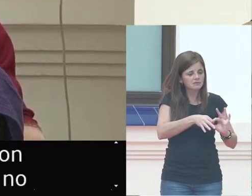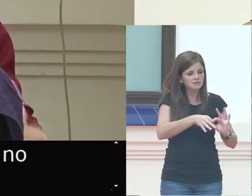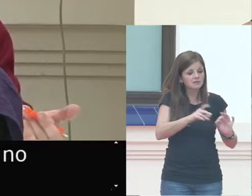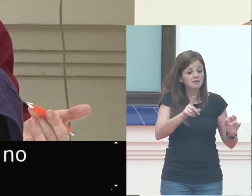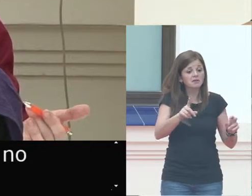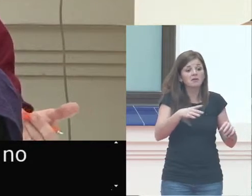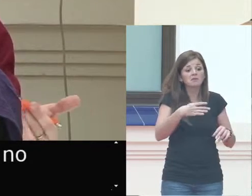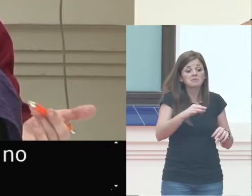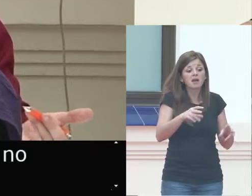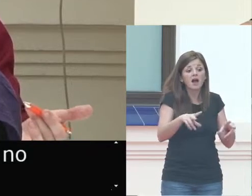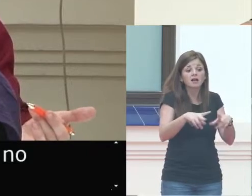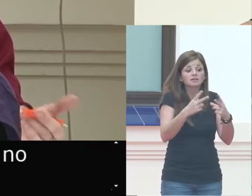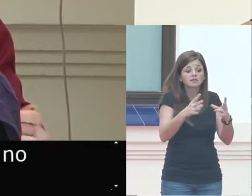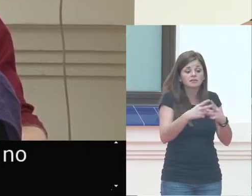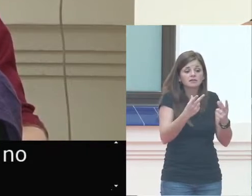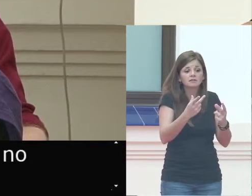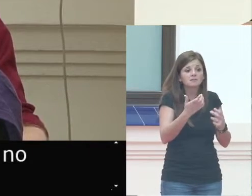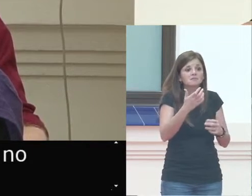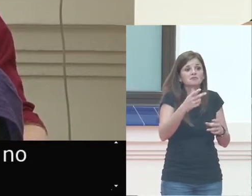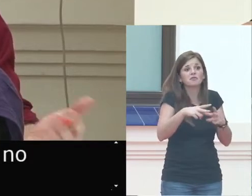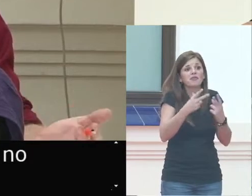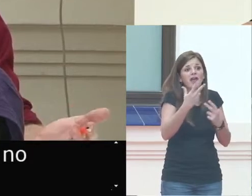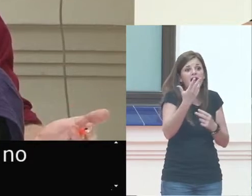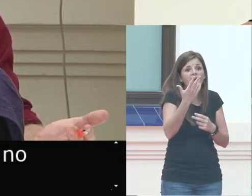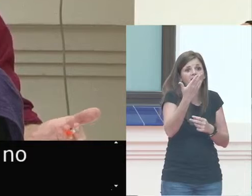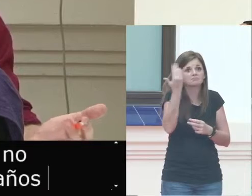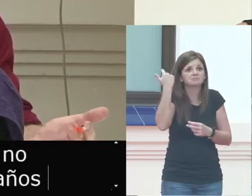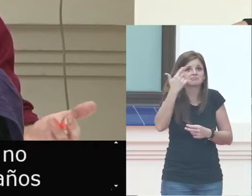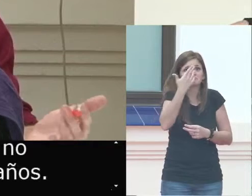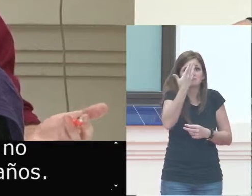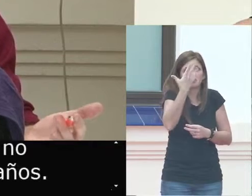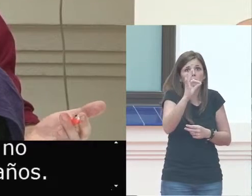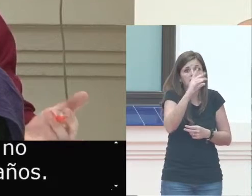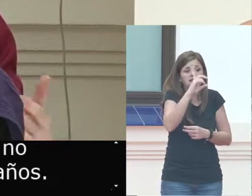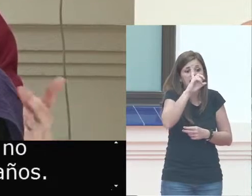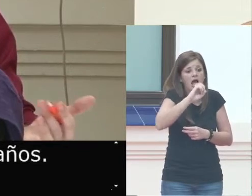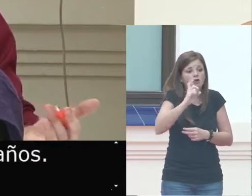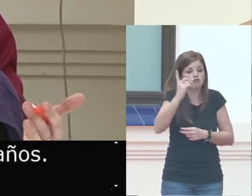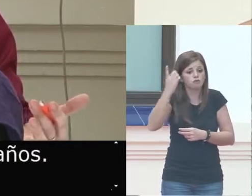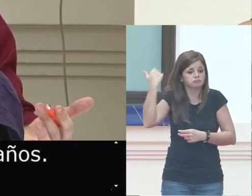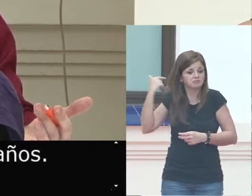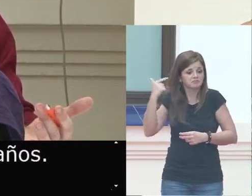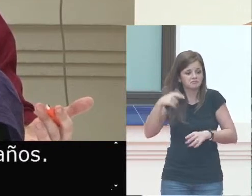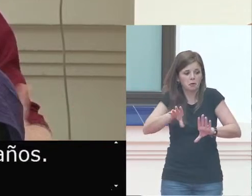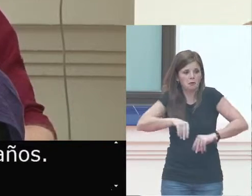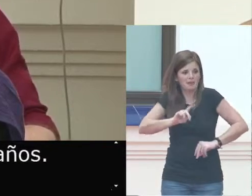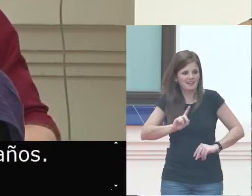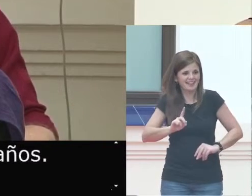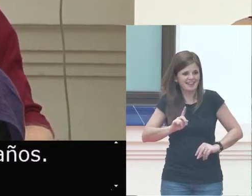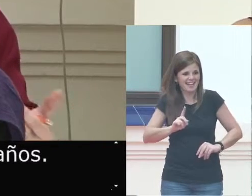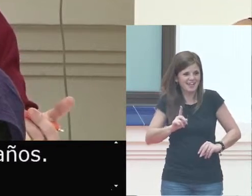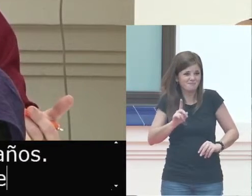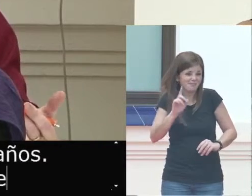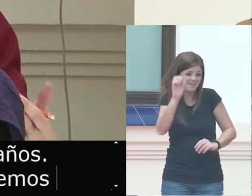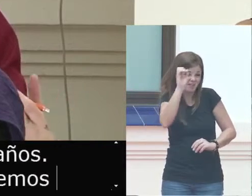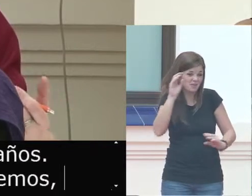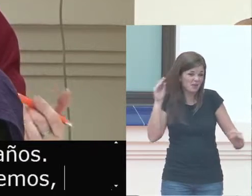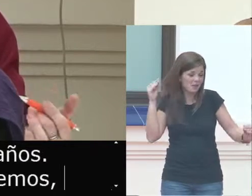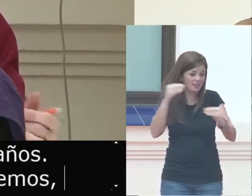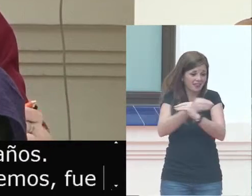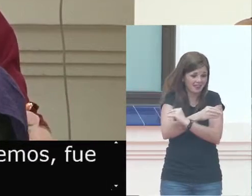aceptado para nada hace 50 años. España hace 50 años, como todos sabemos, fue un